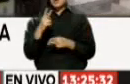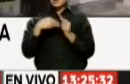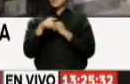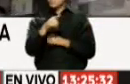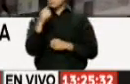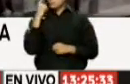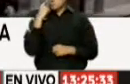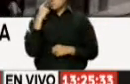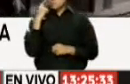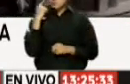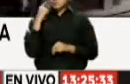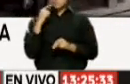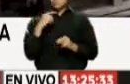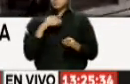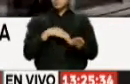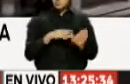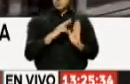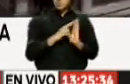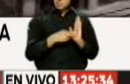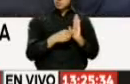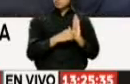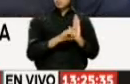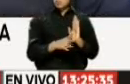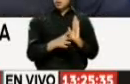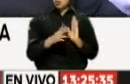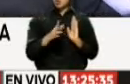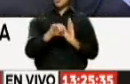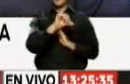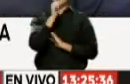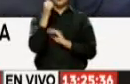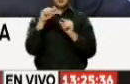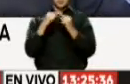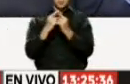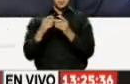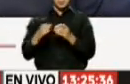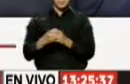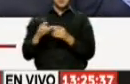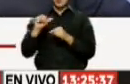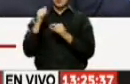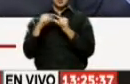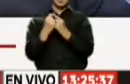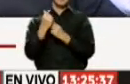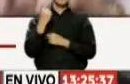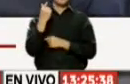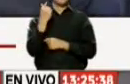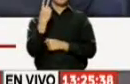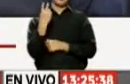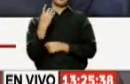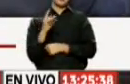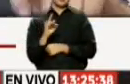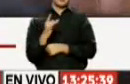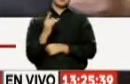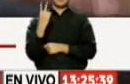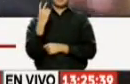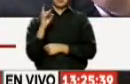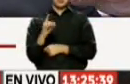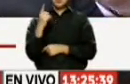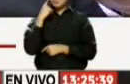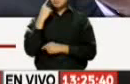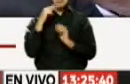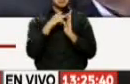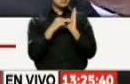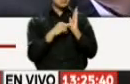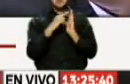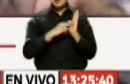no estaba contemplada en el reglamento. Y un subgrupo de 12 o 18 que no aparecen en